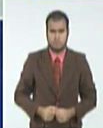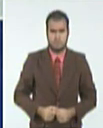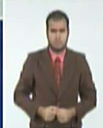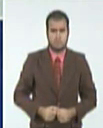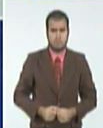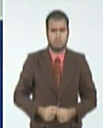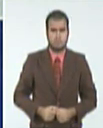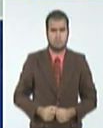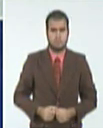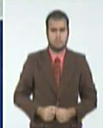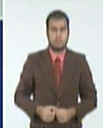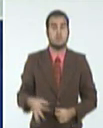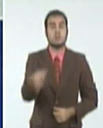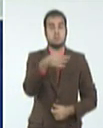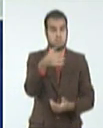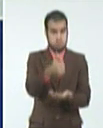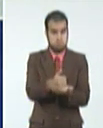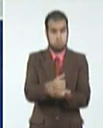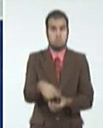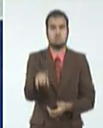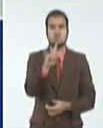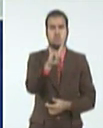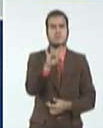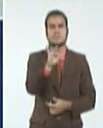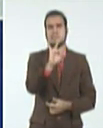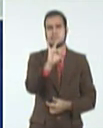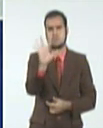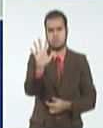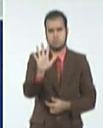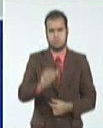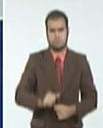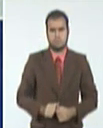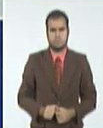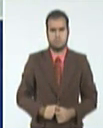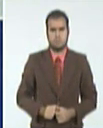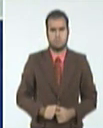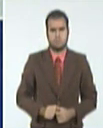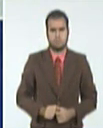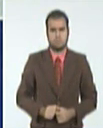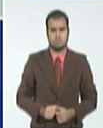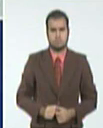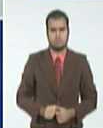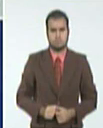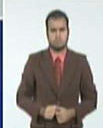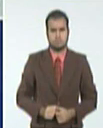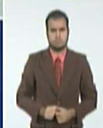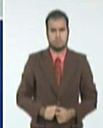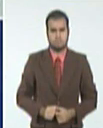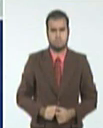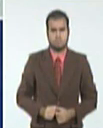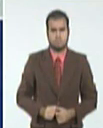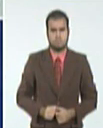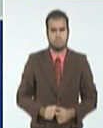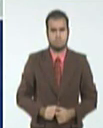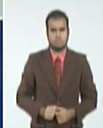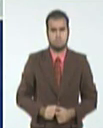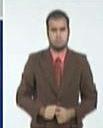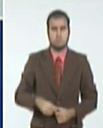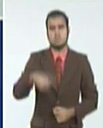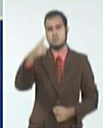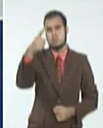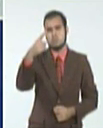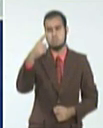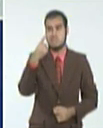municipio de Guantánamo con 975 de los 1.180 casos diagnosticados, estamos hablando